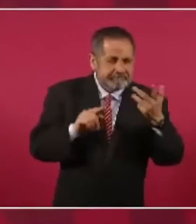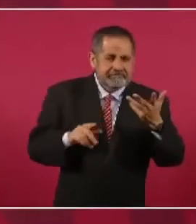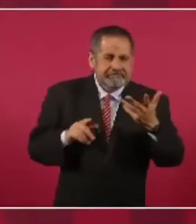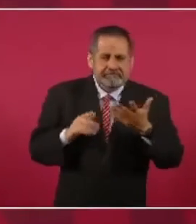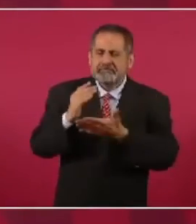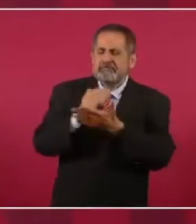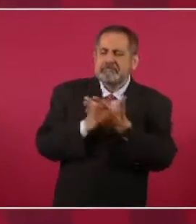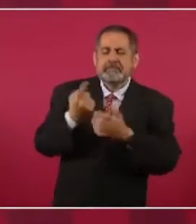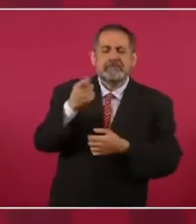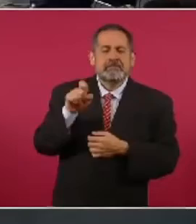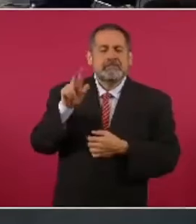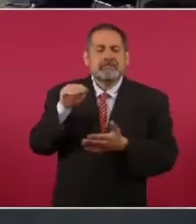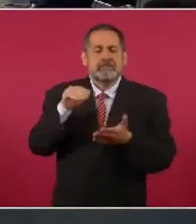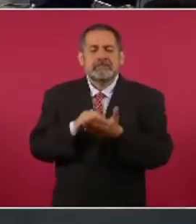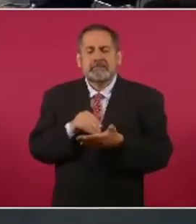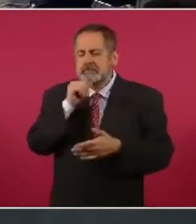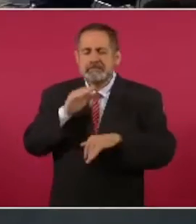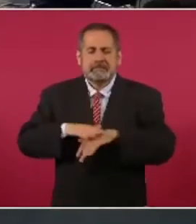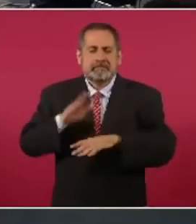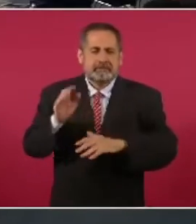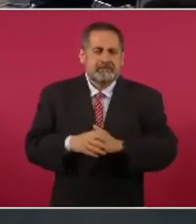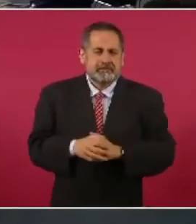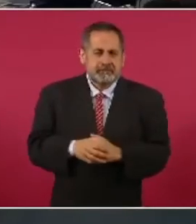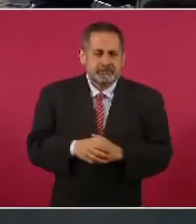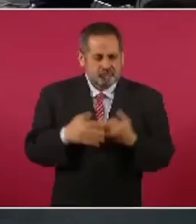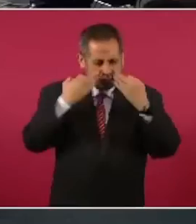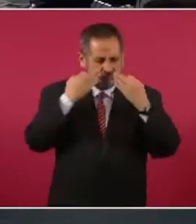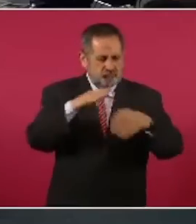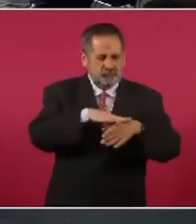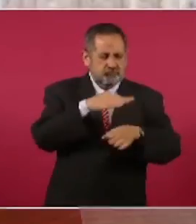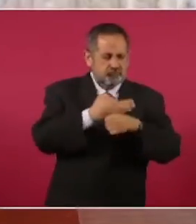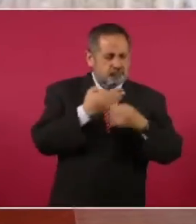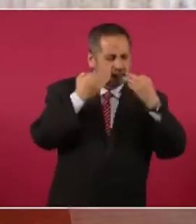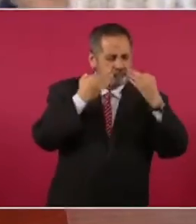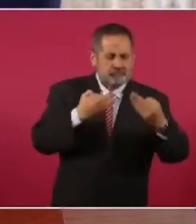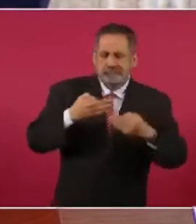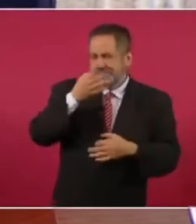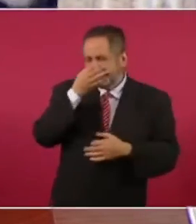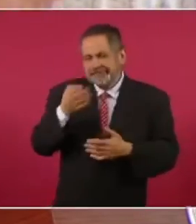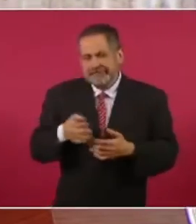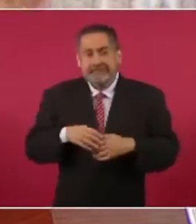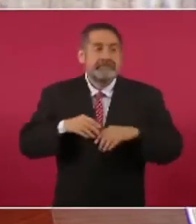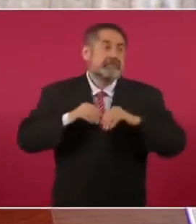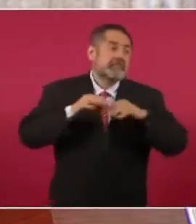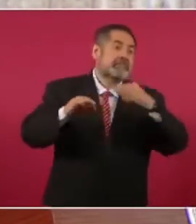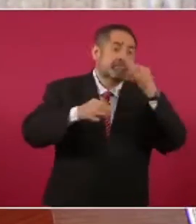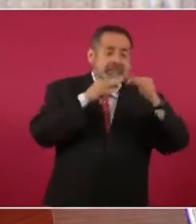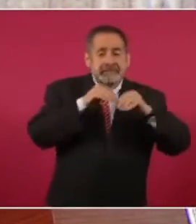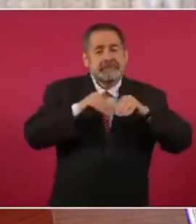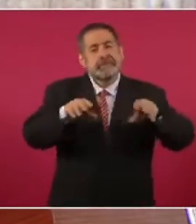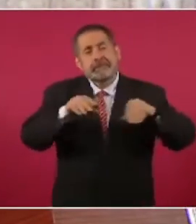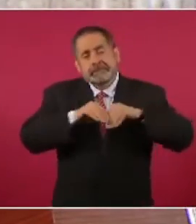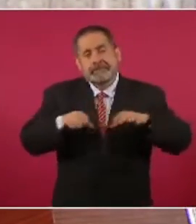fueron 180,000, damos fe. Y así sacaban.